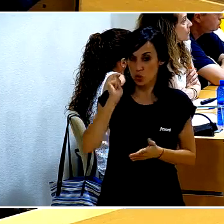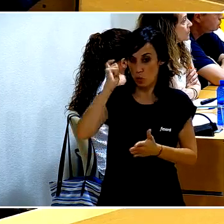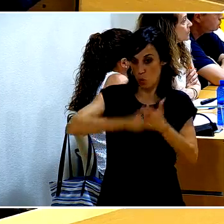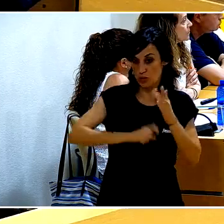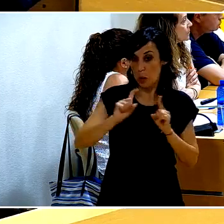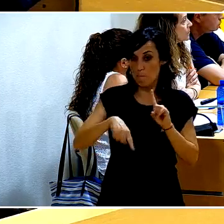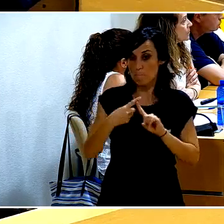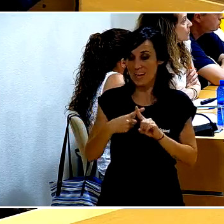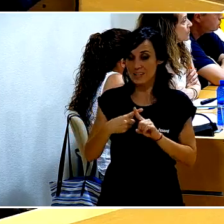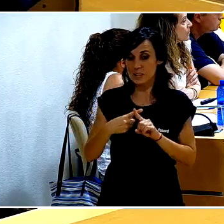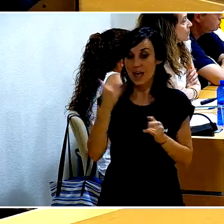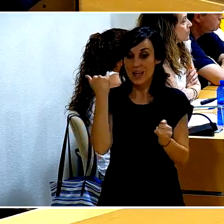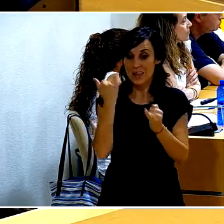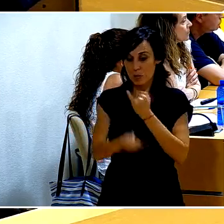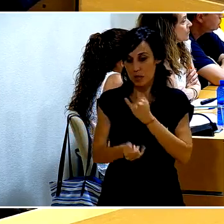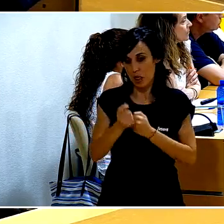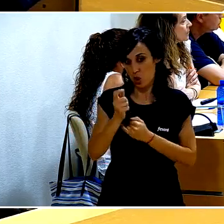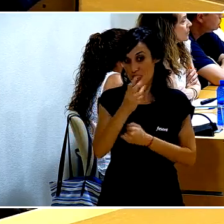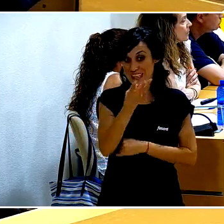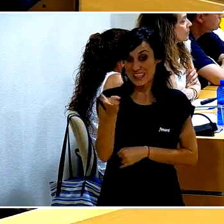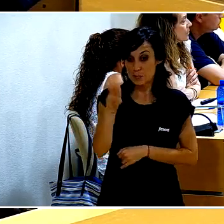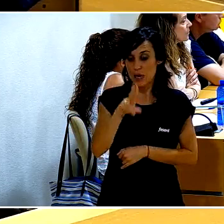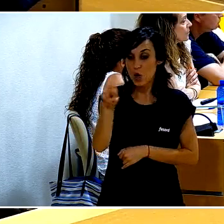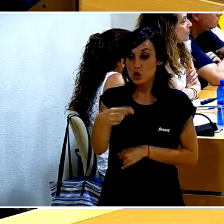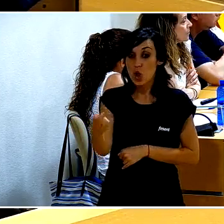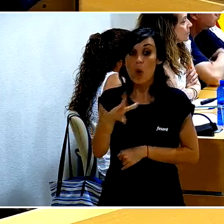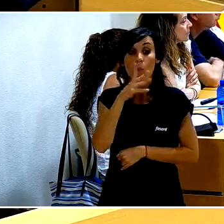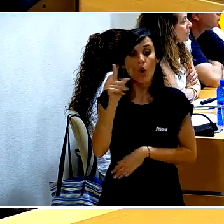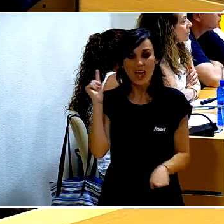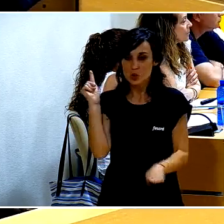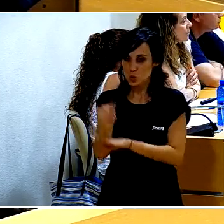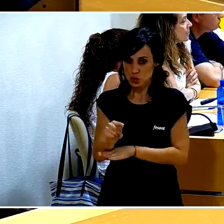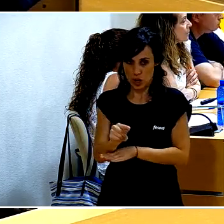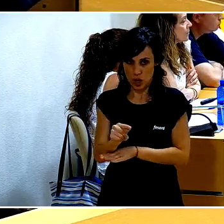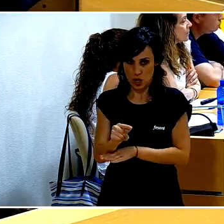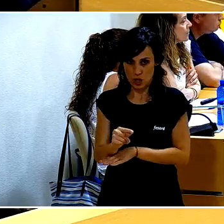de 3.000 euros por insultar